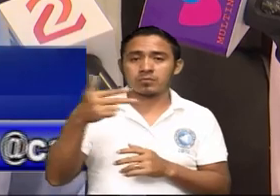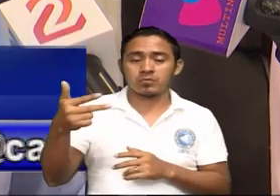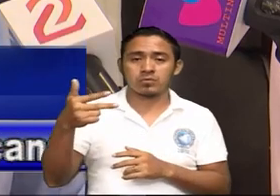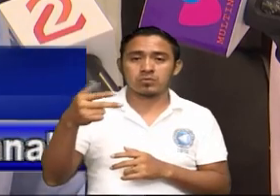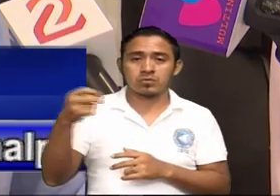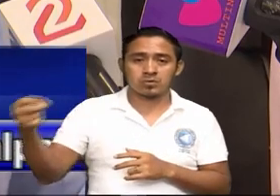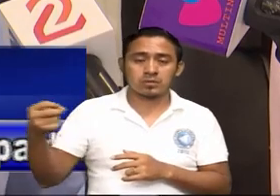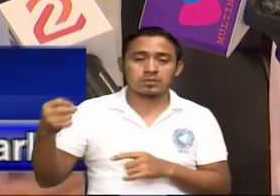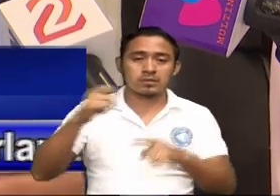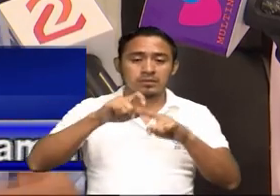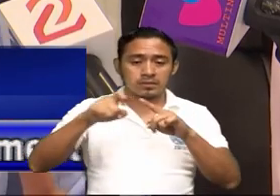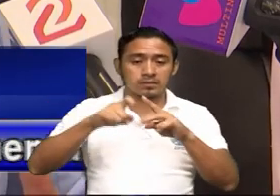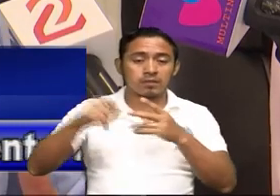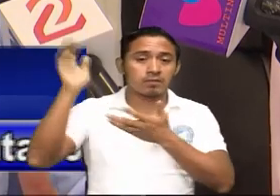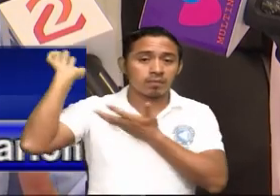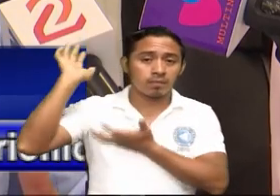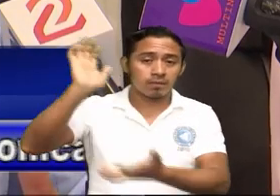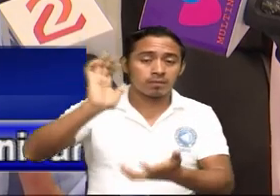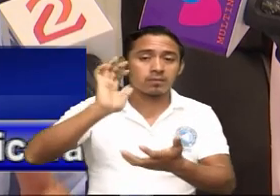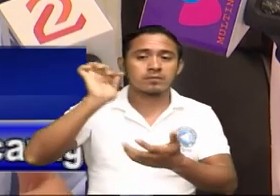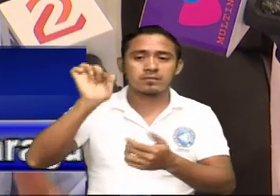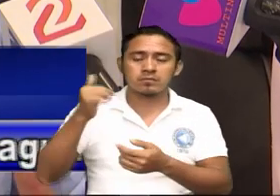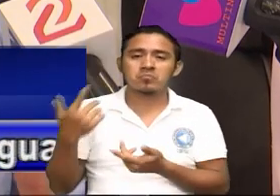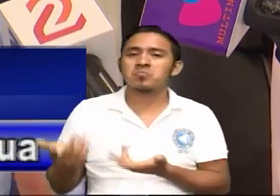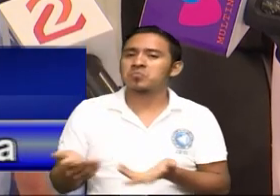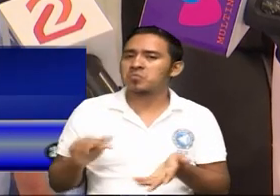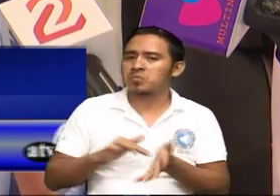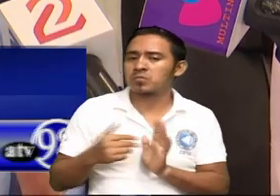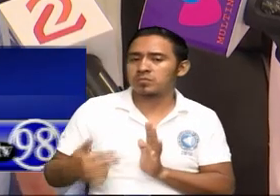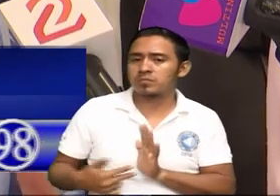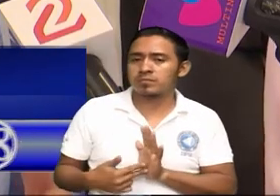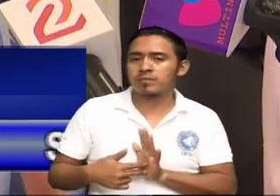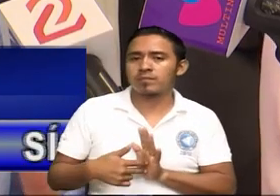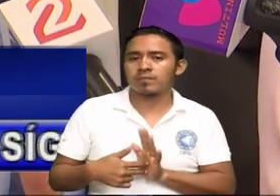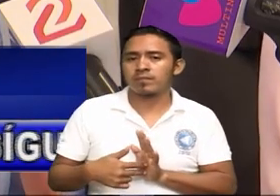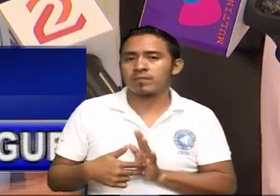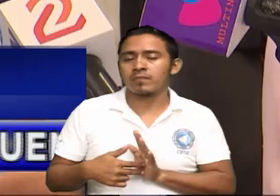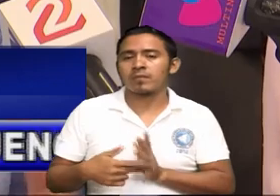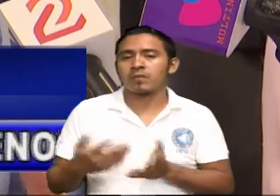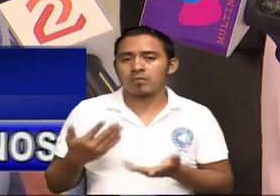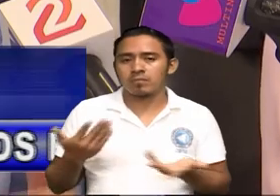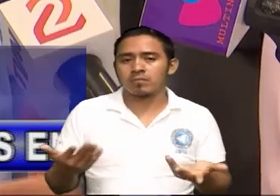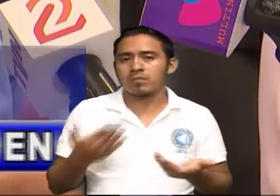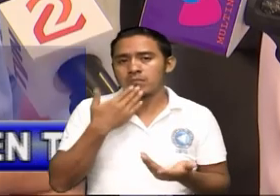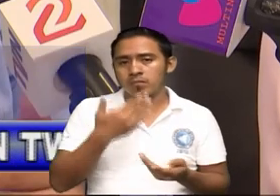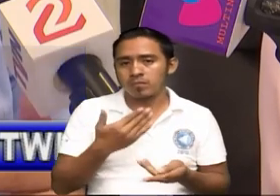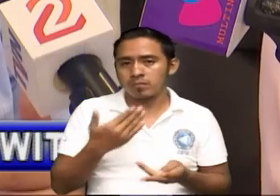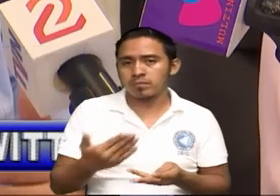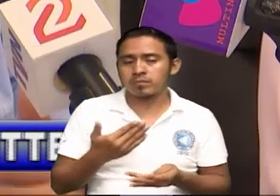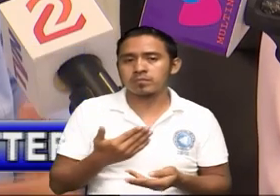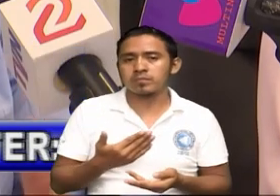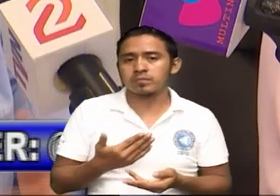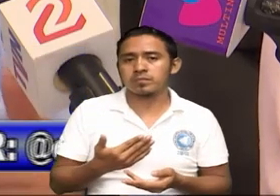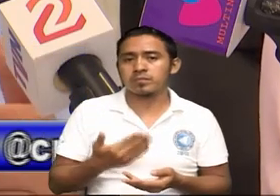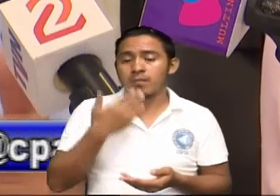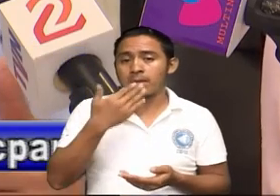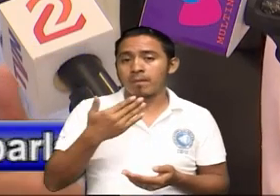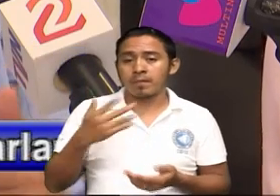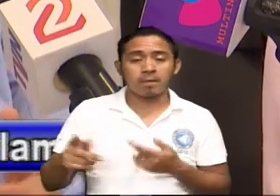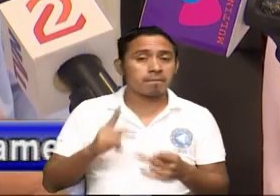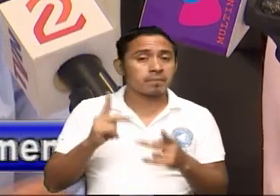quintales por mes, esta producción nos muestra que tendremos un